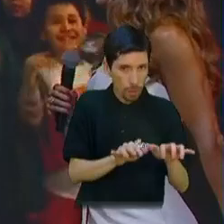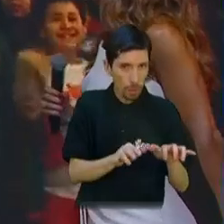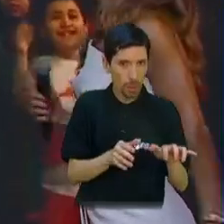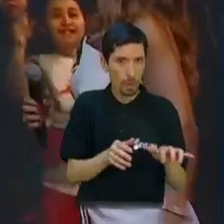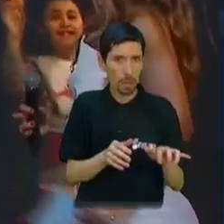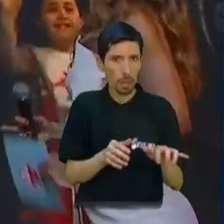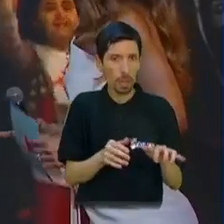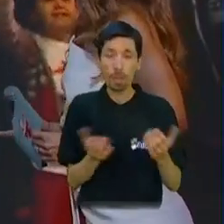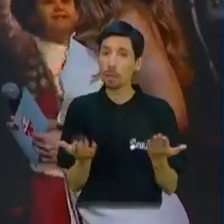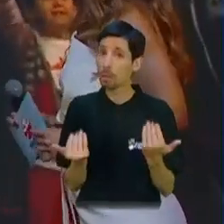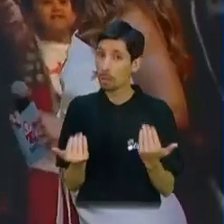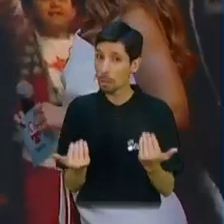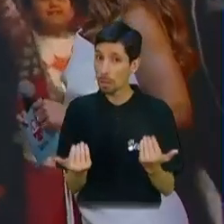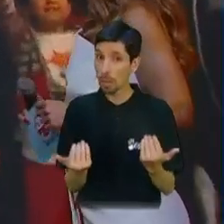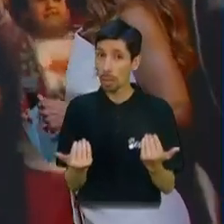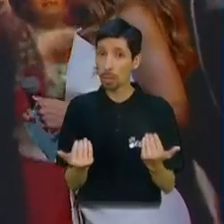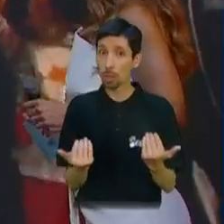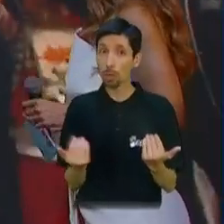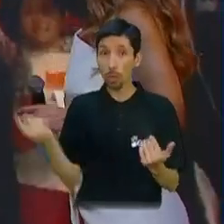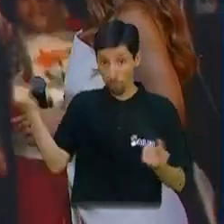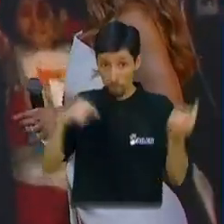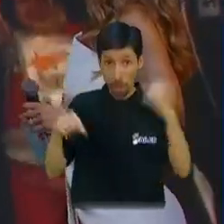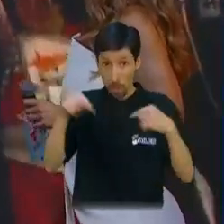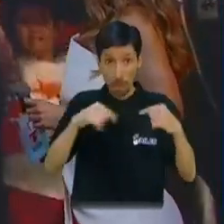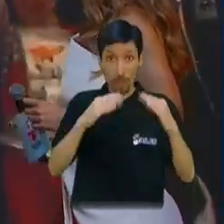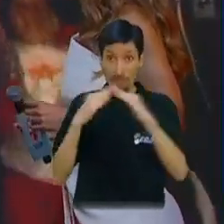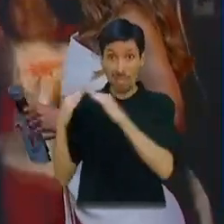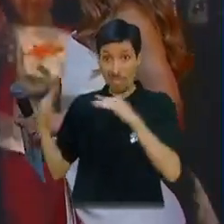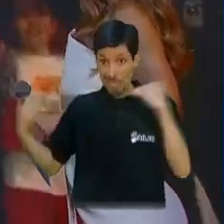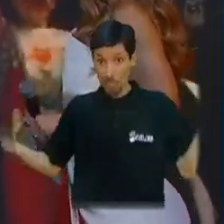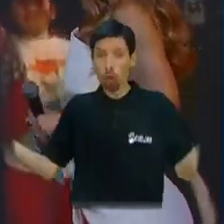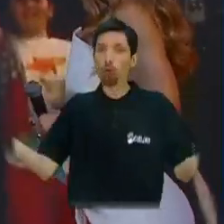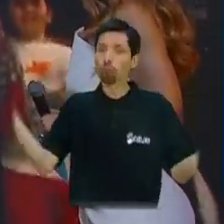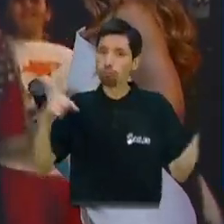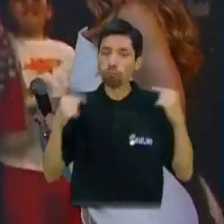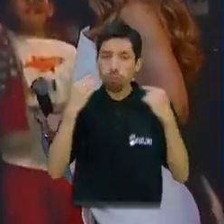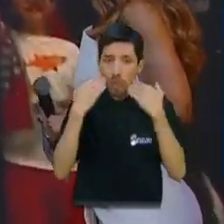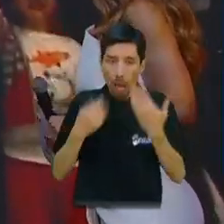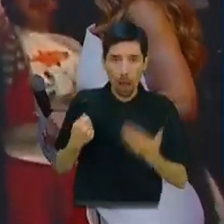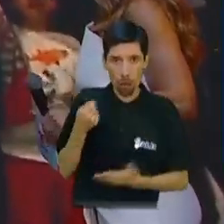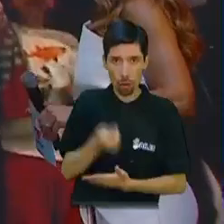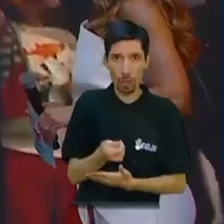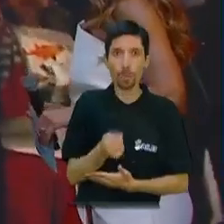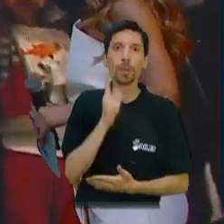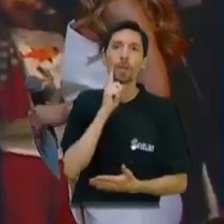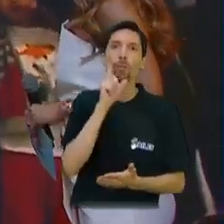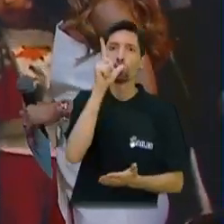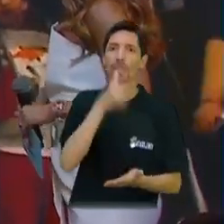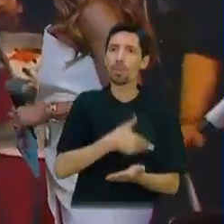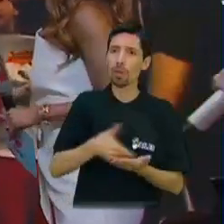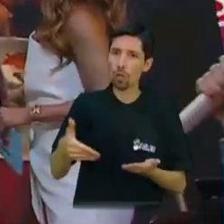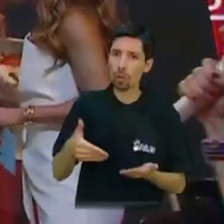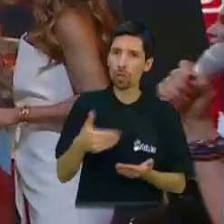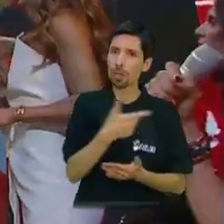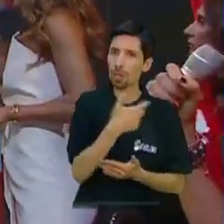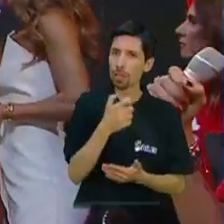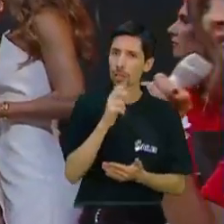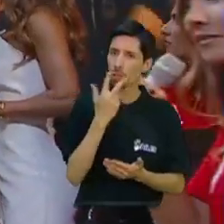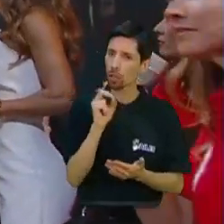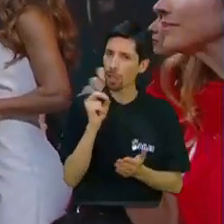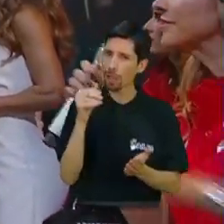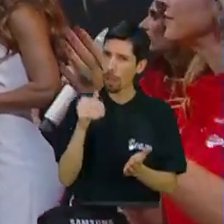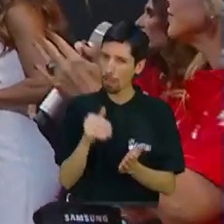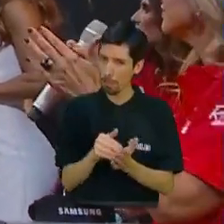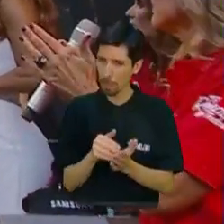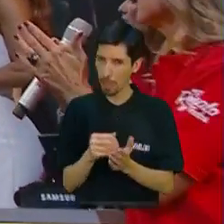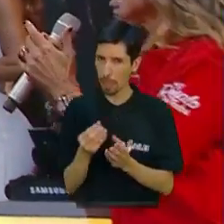estamos necesitando a que vengan todos nuestros vecinos a donar. La verdad es que tenemos 7.780.000 pesos y en la